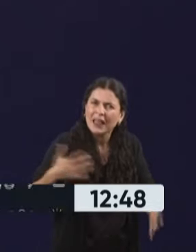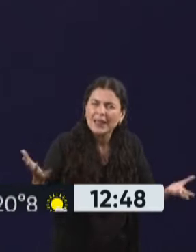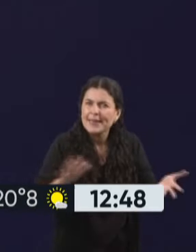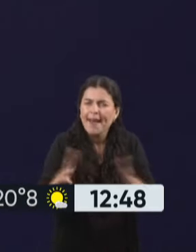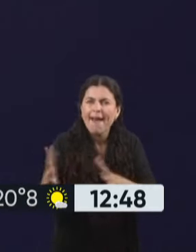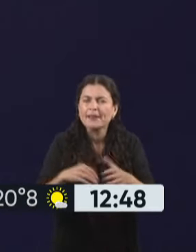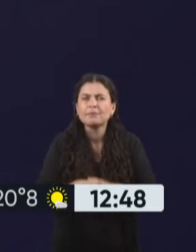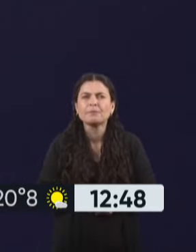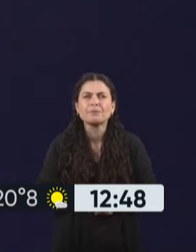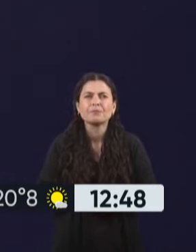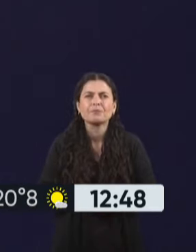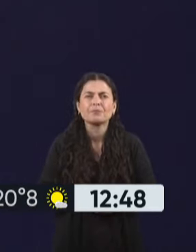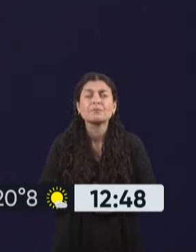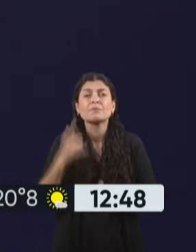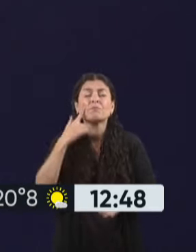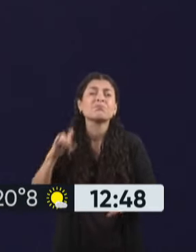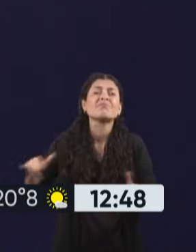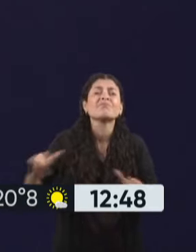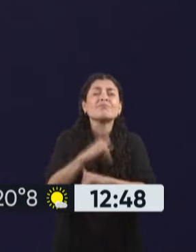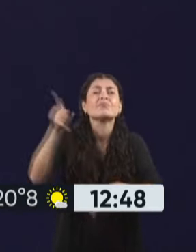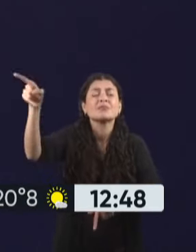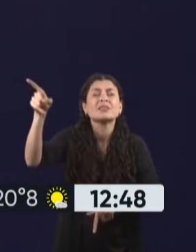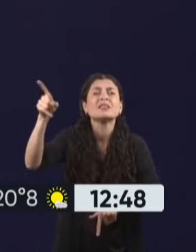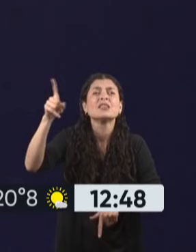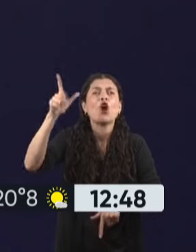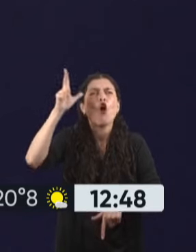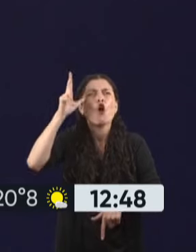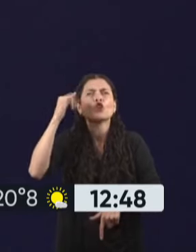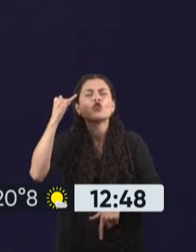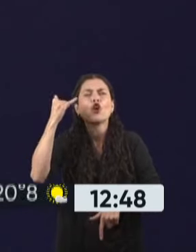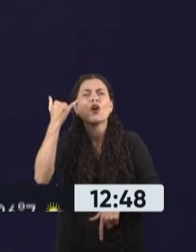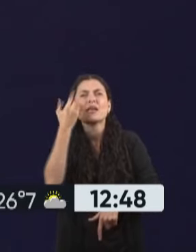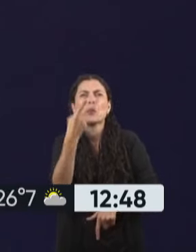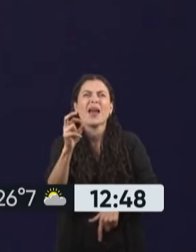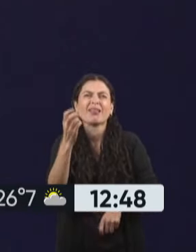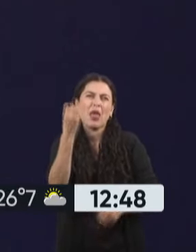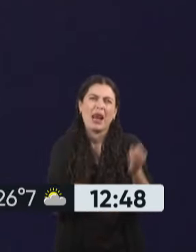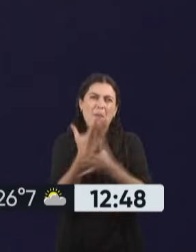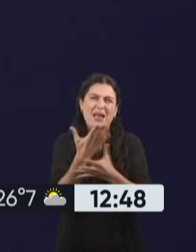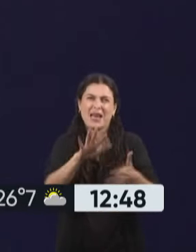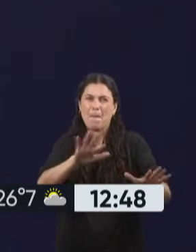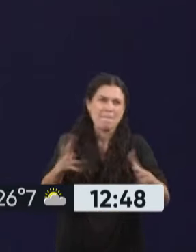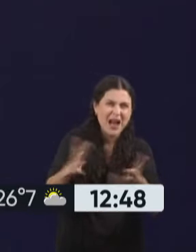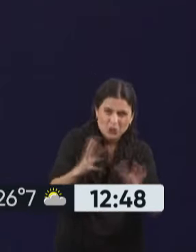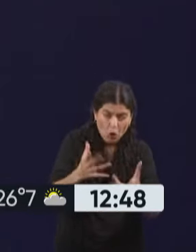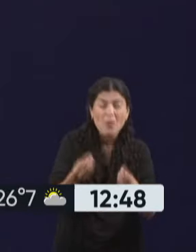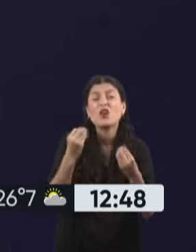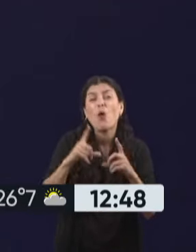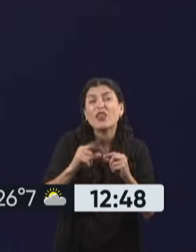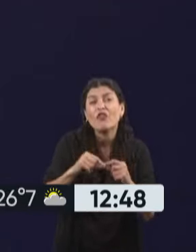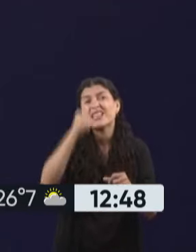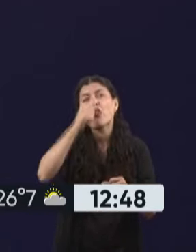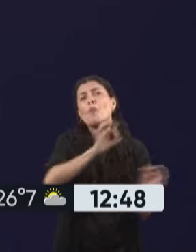el Aeroparque Jorge Newbery a las 8:20 de la mañana repito, el día